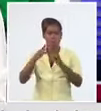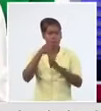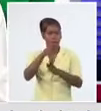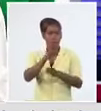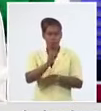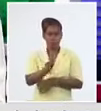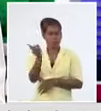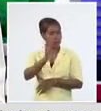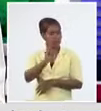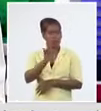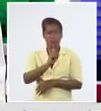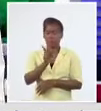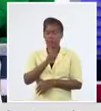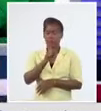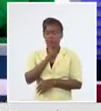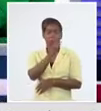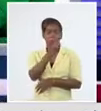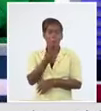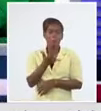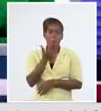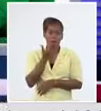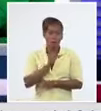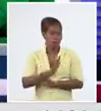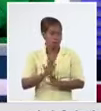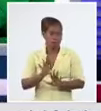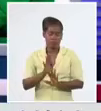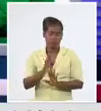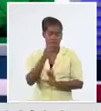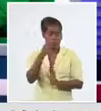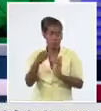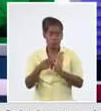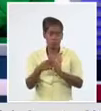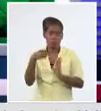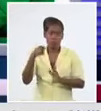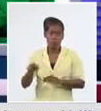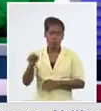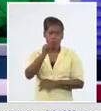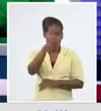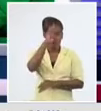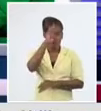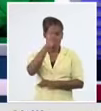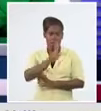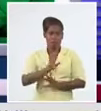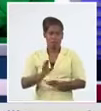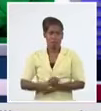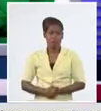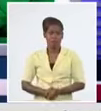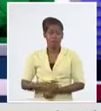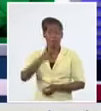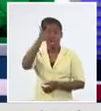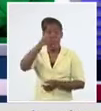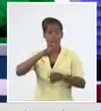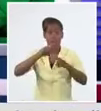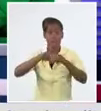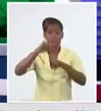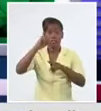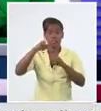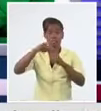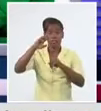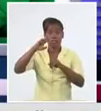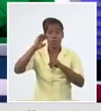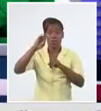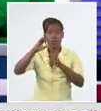indicación automedicarse en el hogar, y eso es importante. La acitromicina no cura la COVID. La acitromicina es